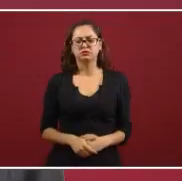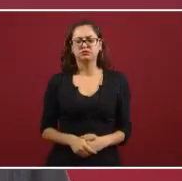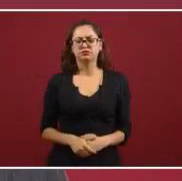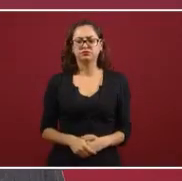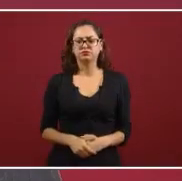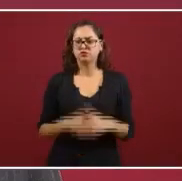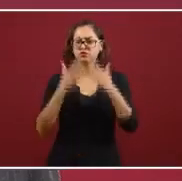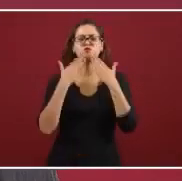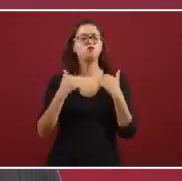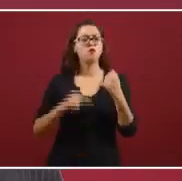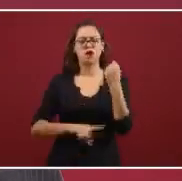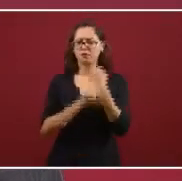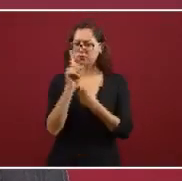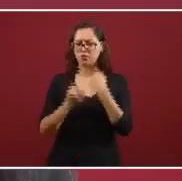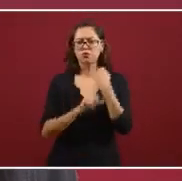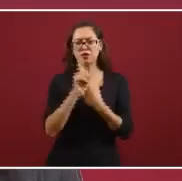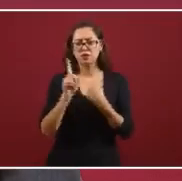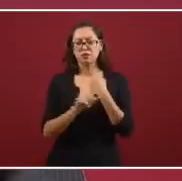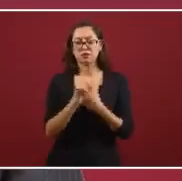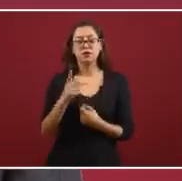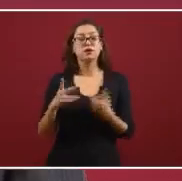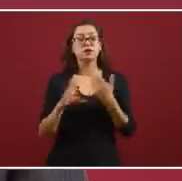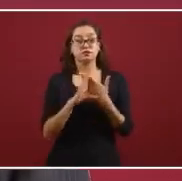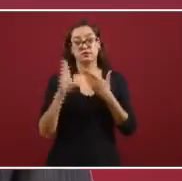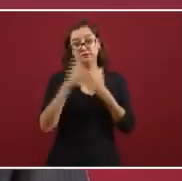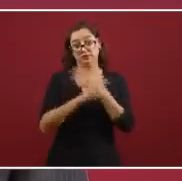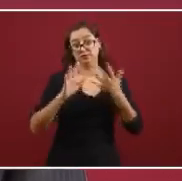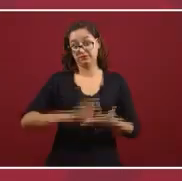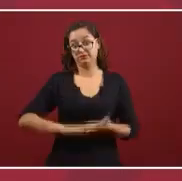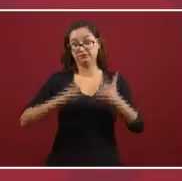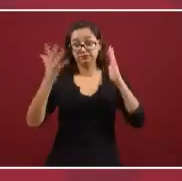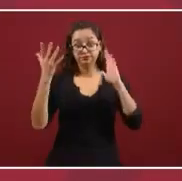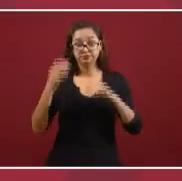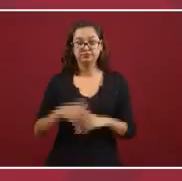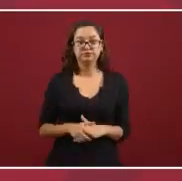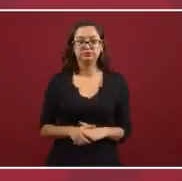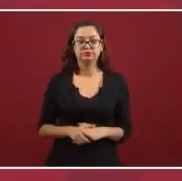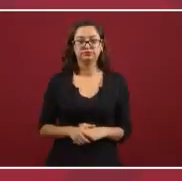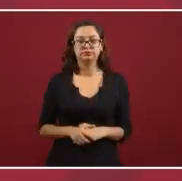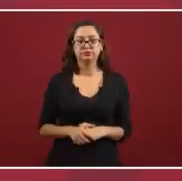sin problema, y evitar la violencia,